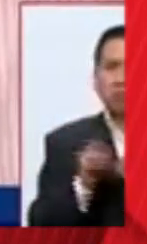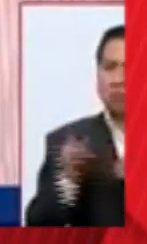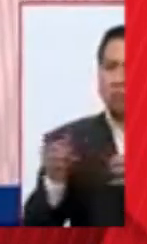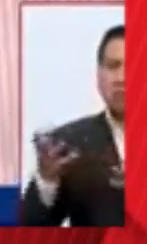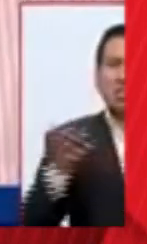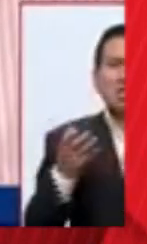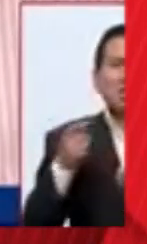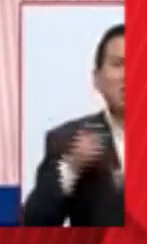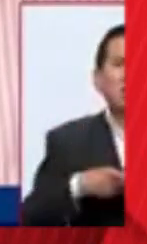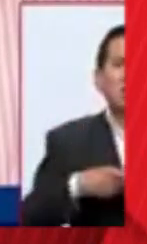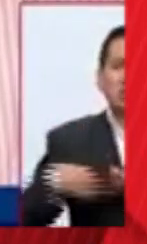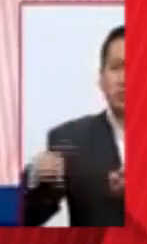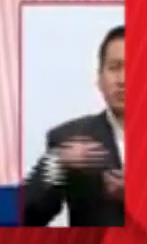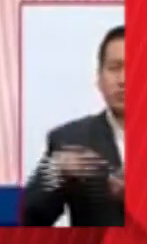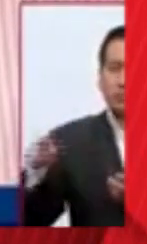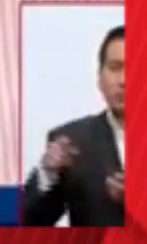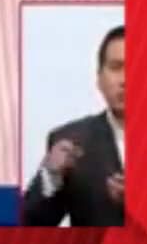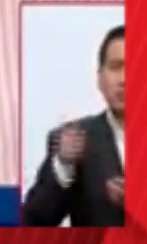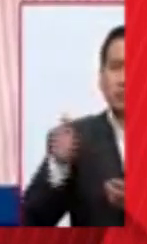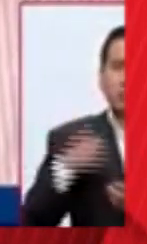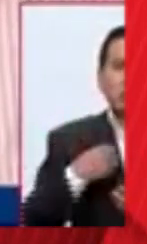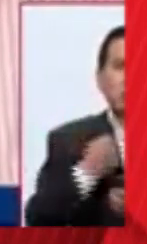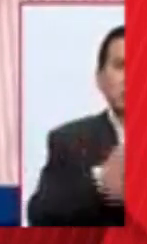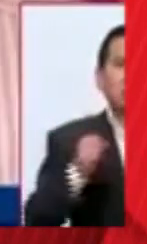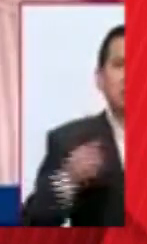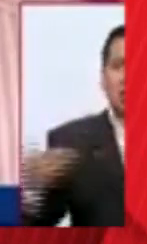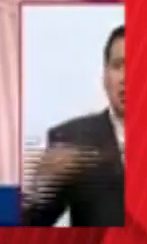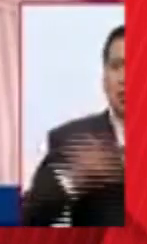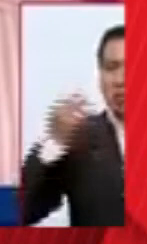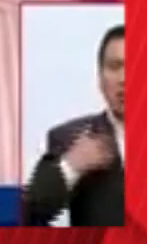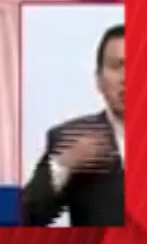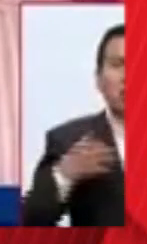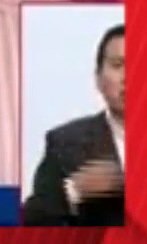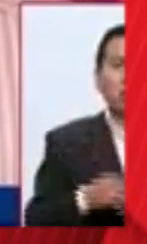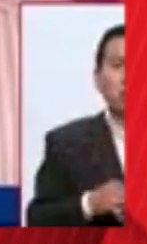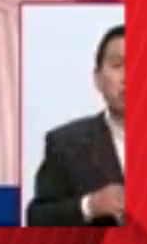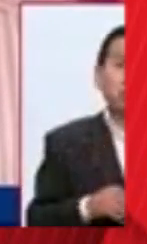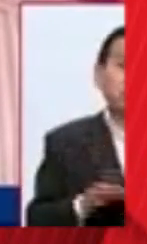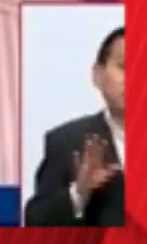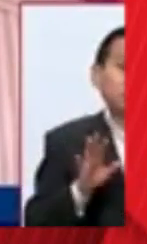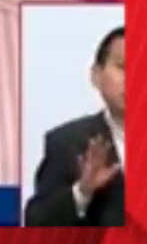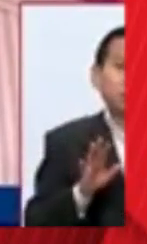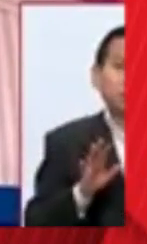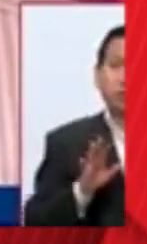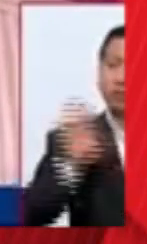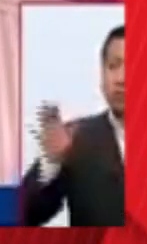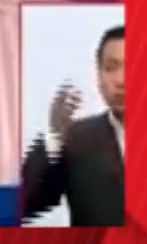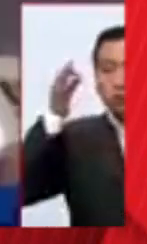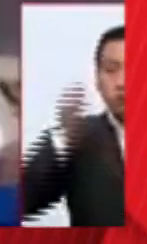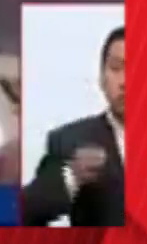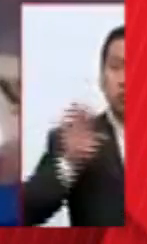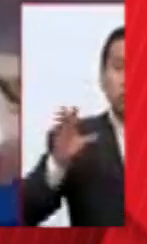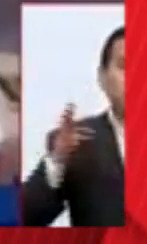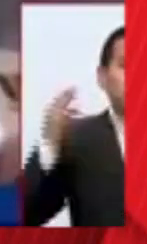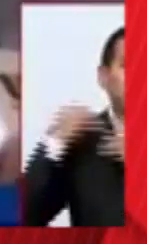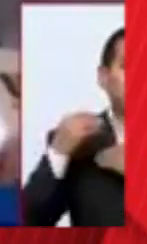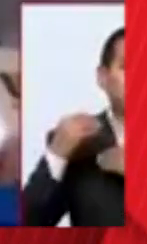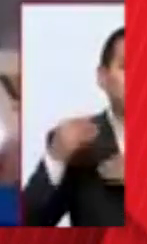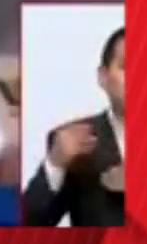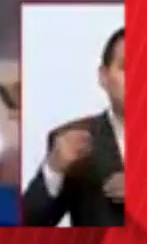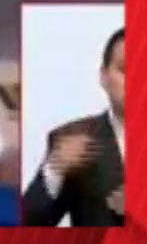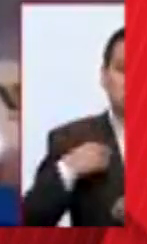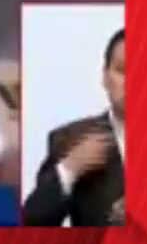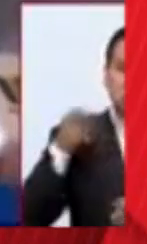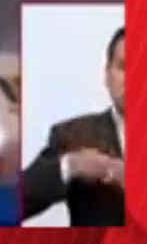tratar de salvarse de los procesos. Bueno, eso es tarea de la justicia. Ahí no me metan a